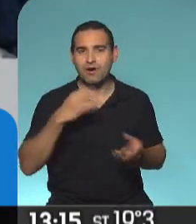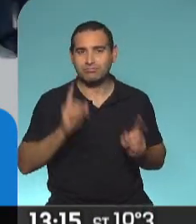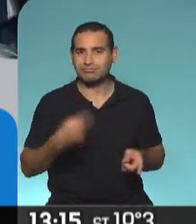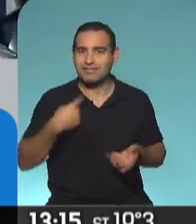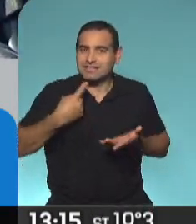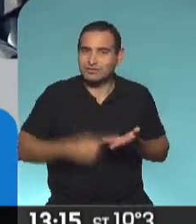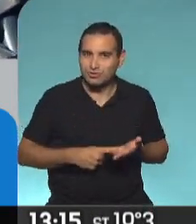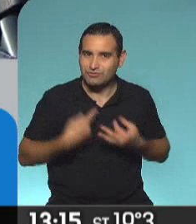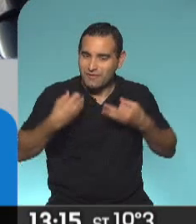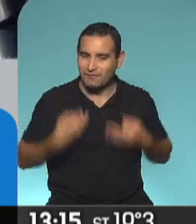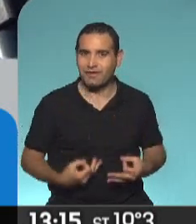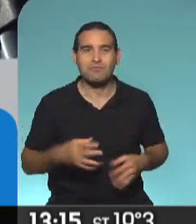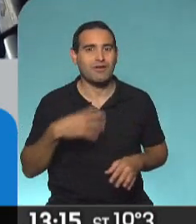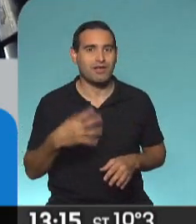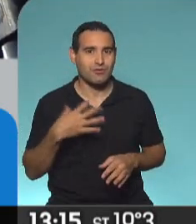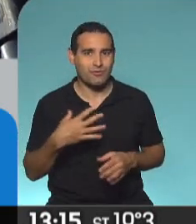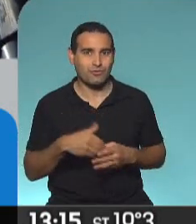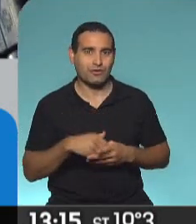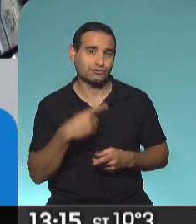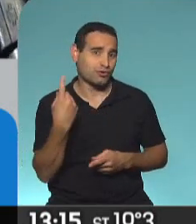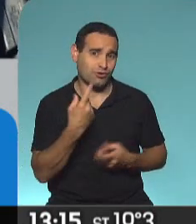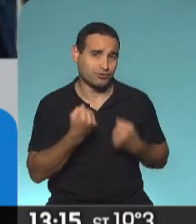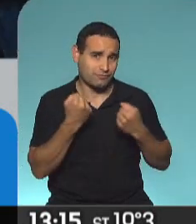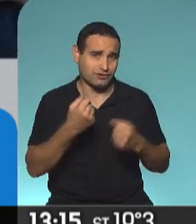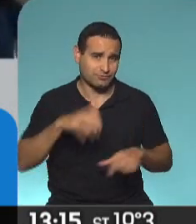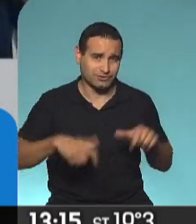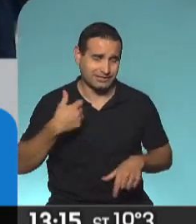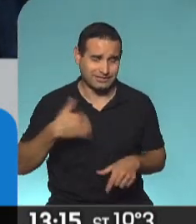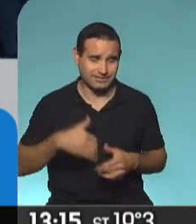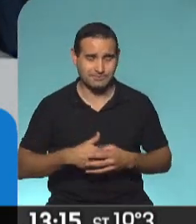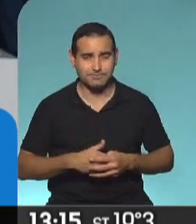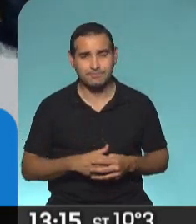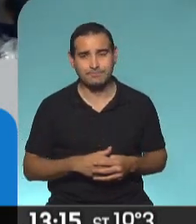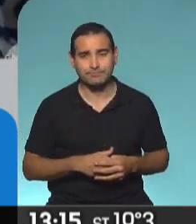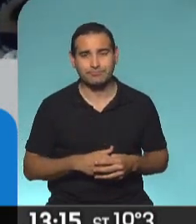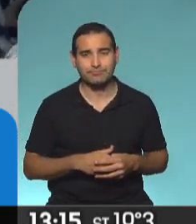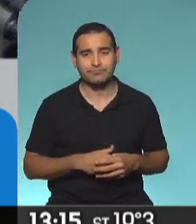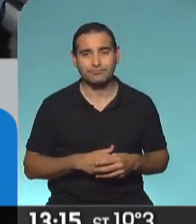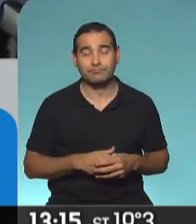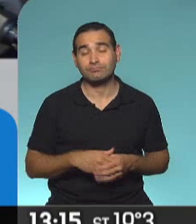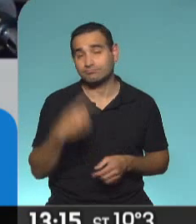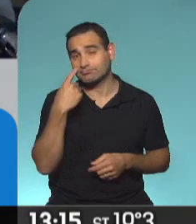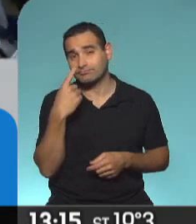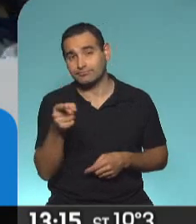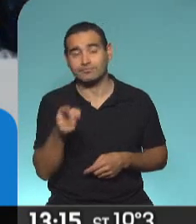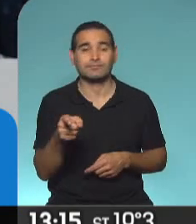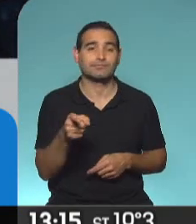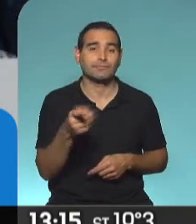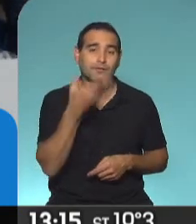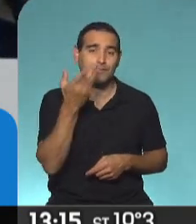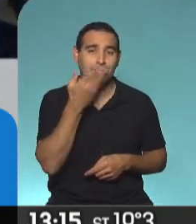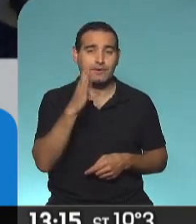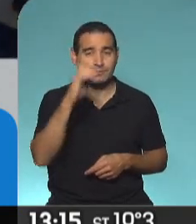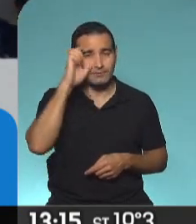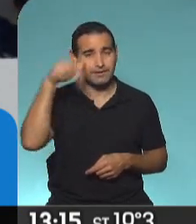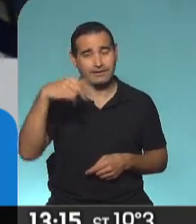ser prudente y no comprometer el esfuerzo que hicimos todos los argentinos de manera innecesaria. Me parece. Bien, entonces, hasta ahí lo escuchábamos a